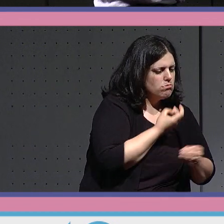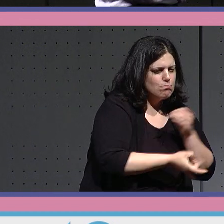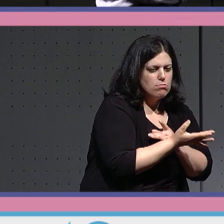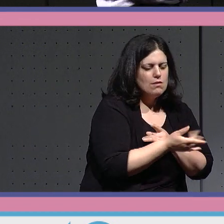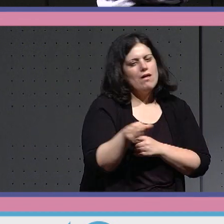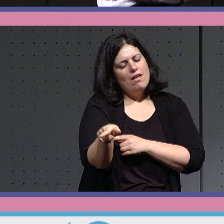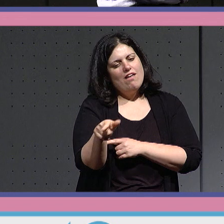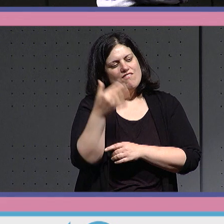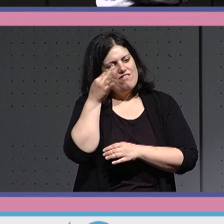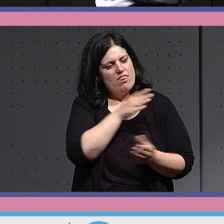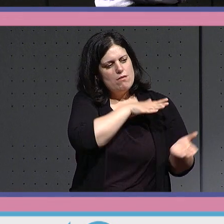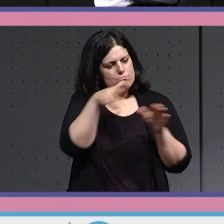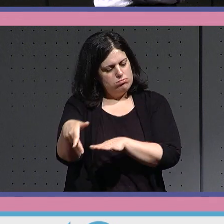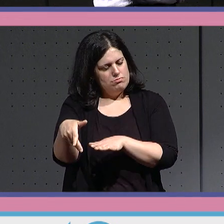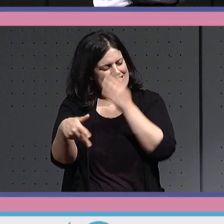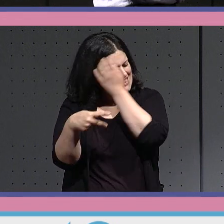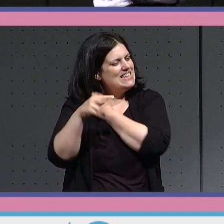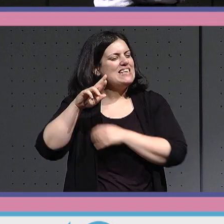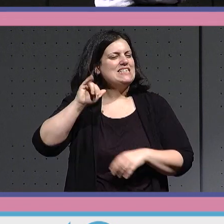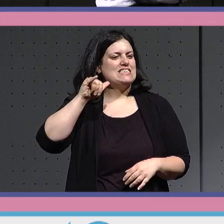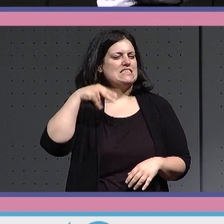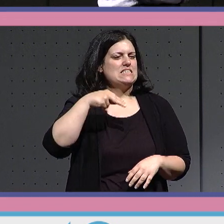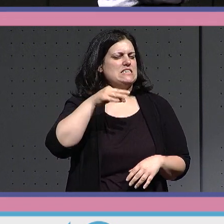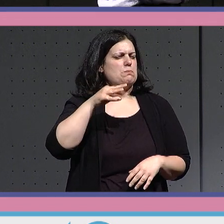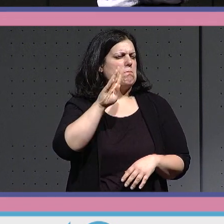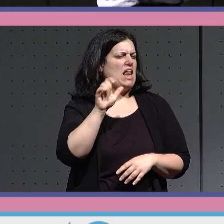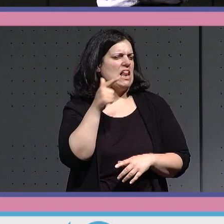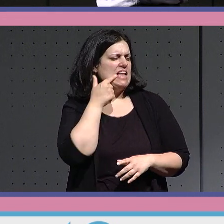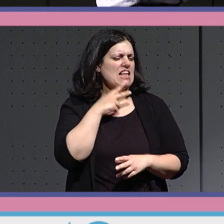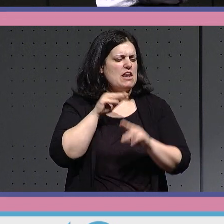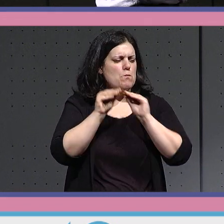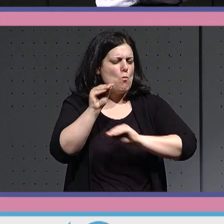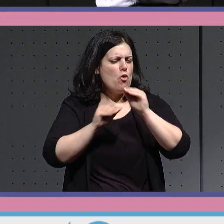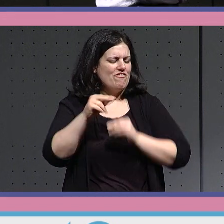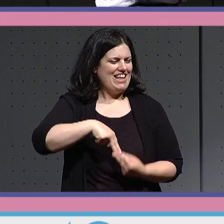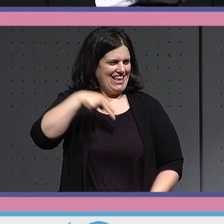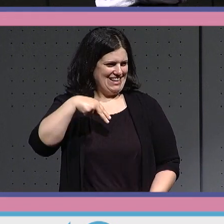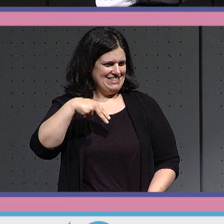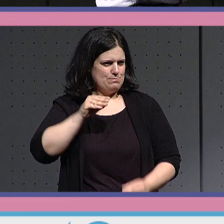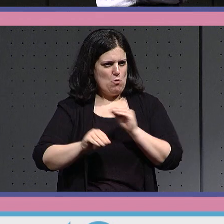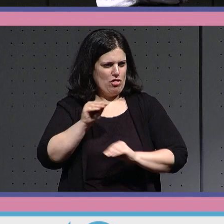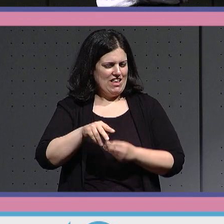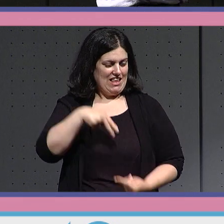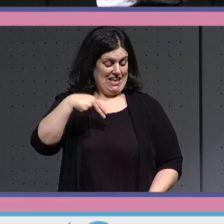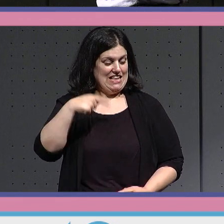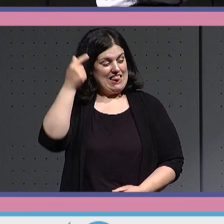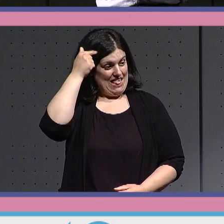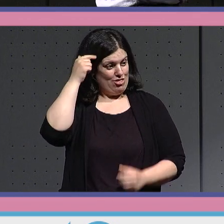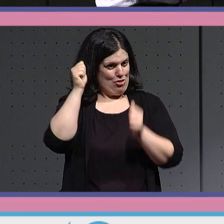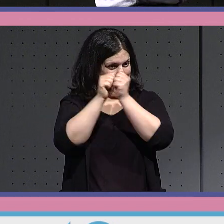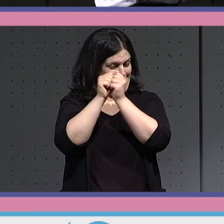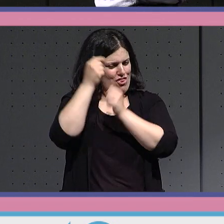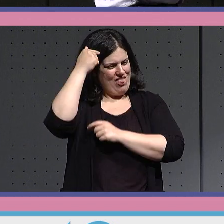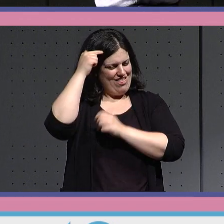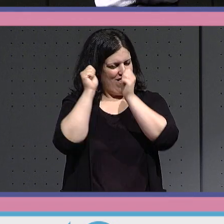humanos, que se llama CRISPR, que es editar los genes. Tenemos en cosas del cerebro, aunque parezca increíble,